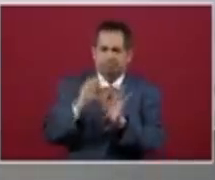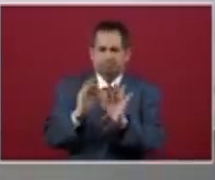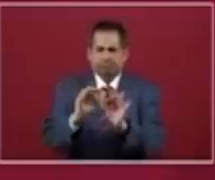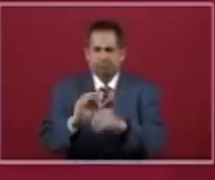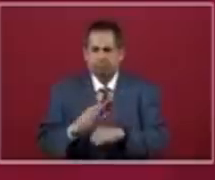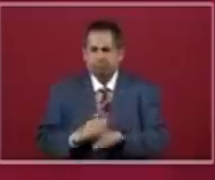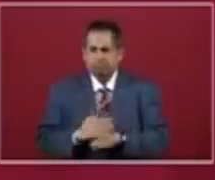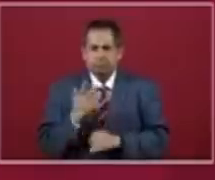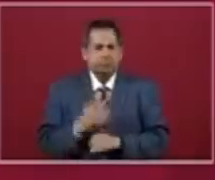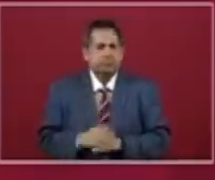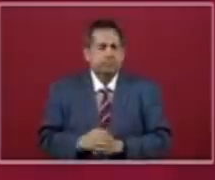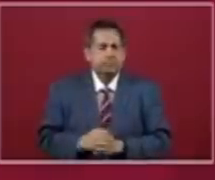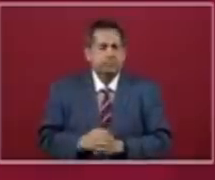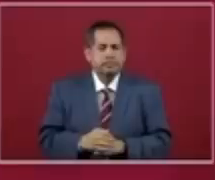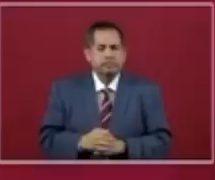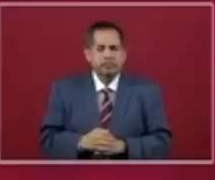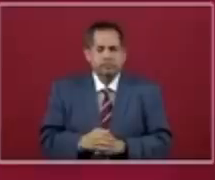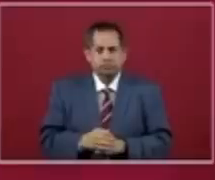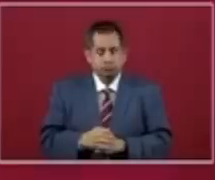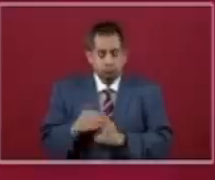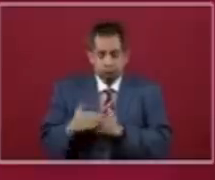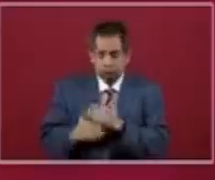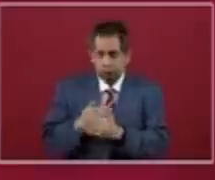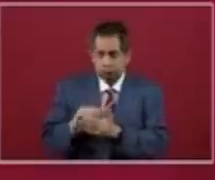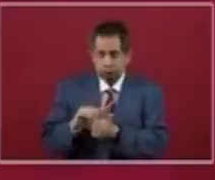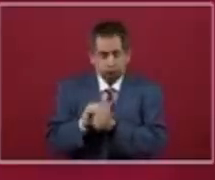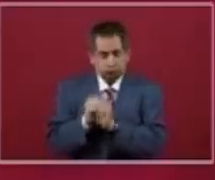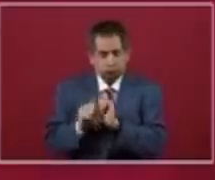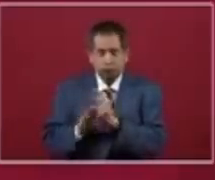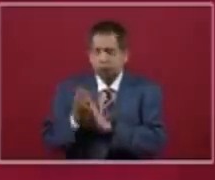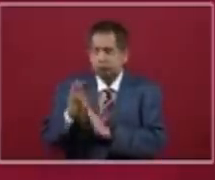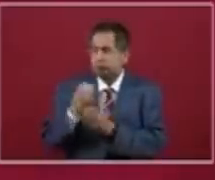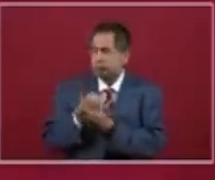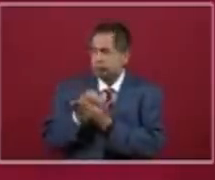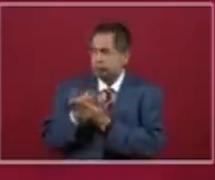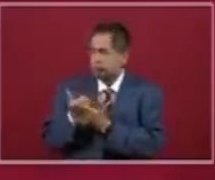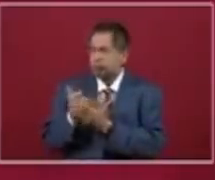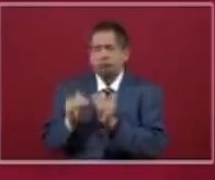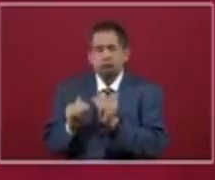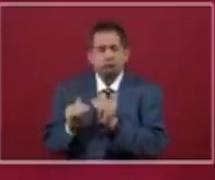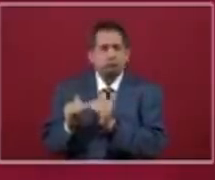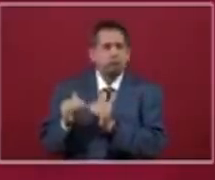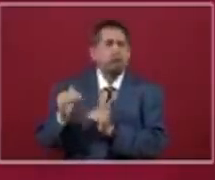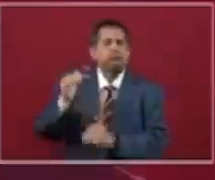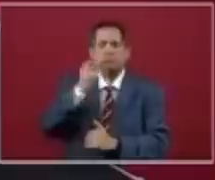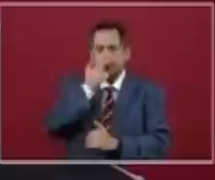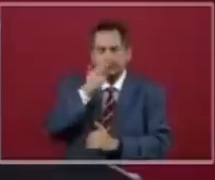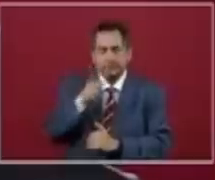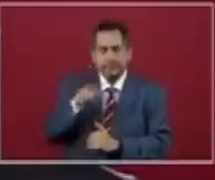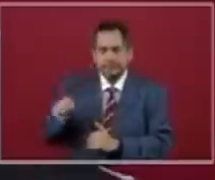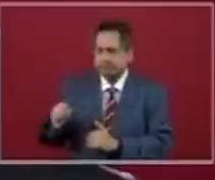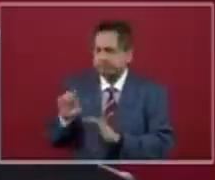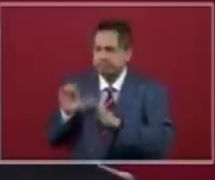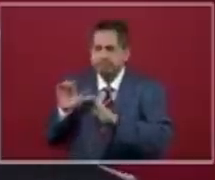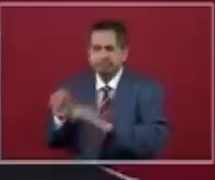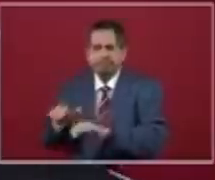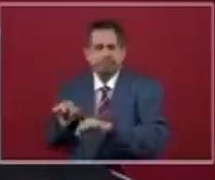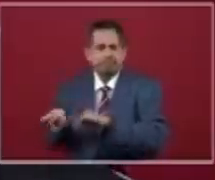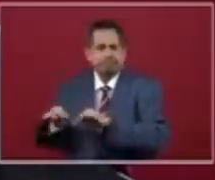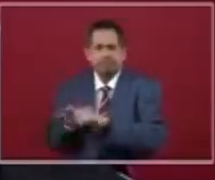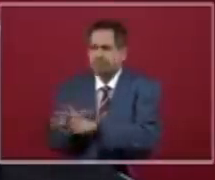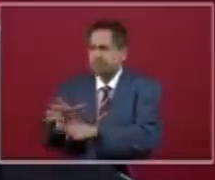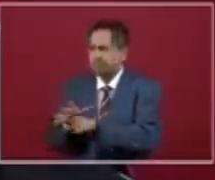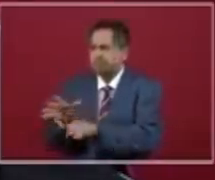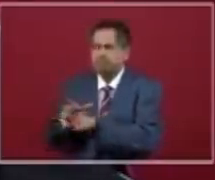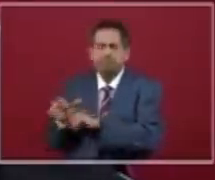porque va a crecer la economía y van a haber muchos empleos en México.